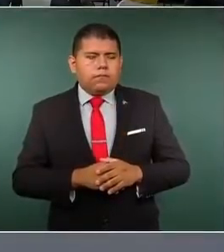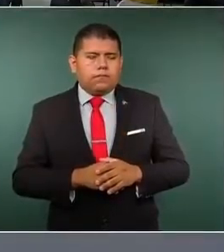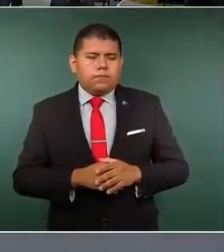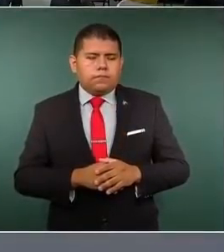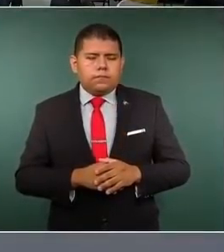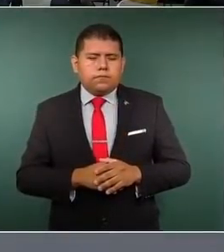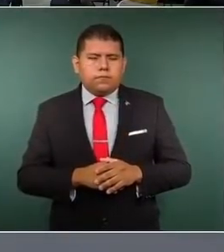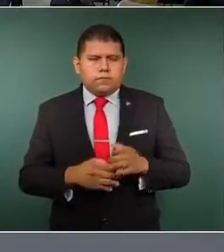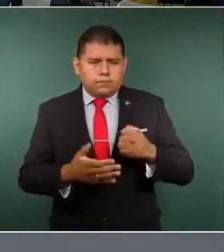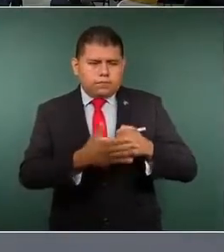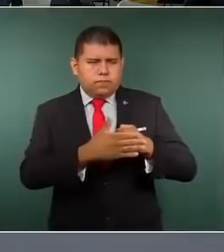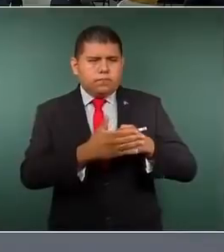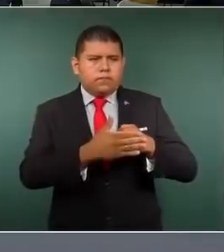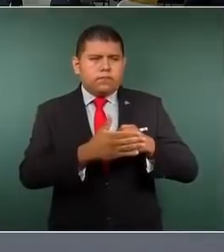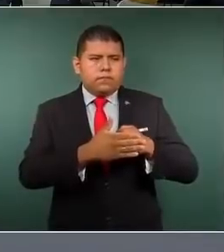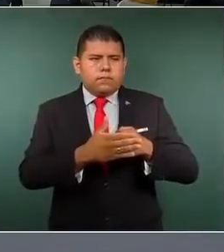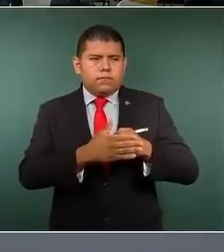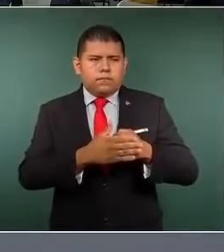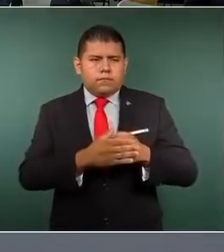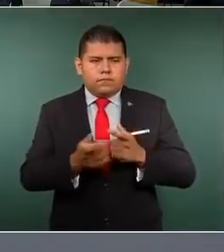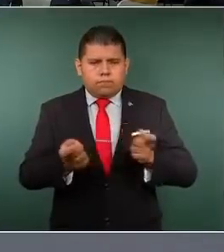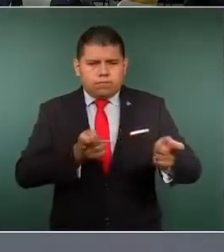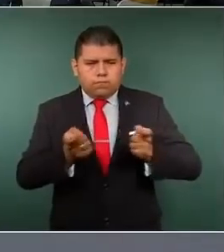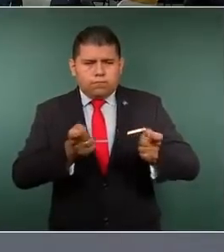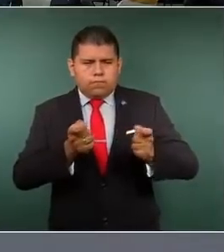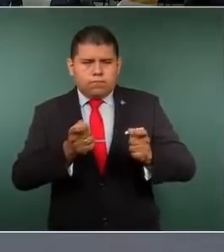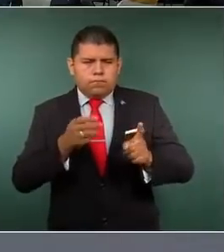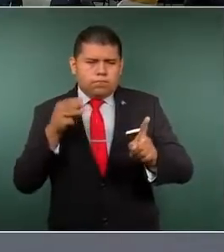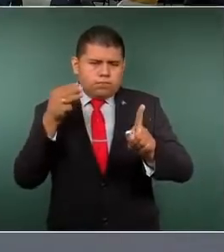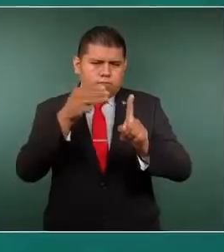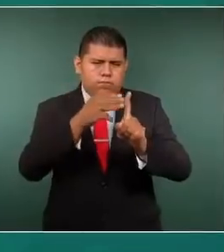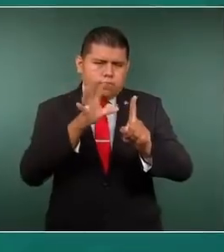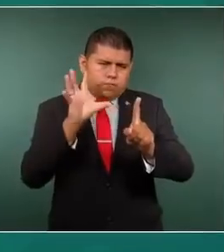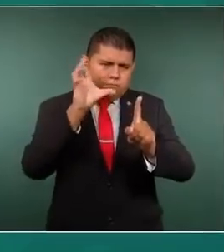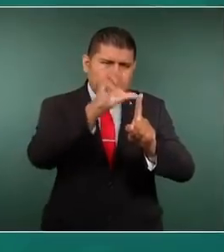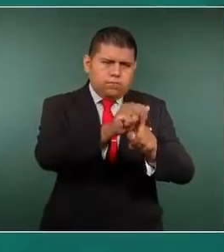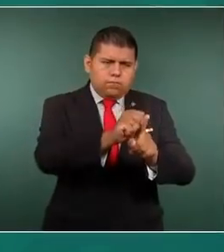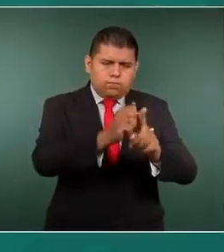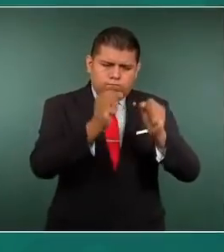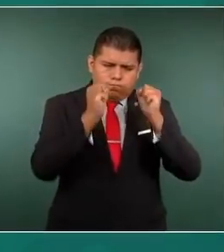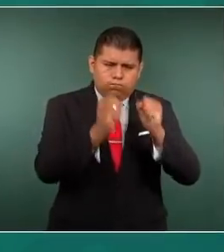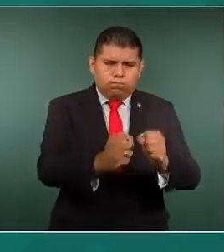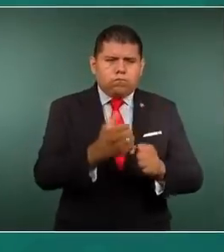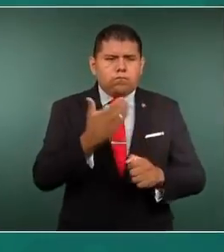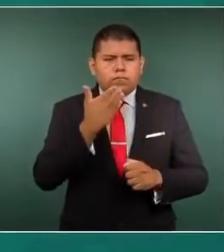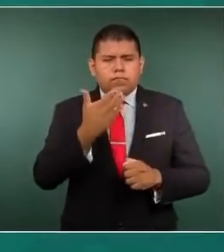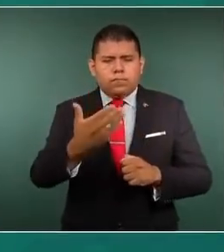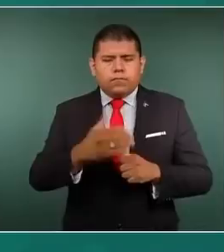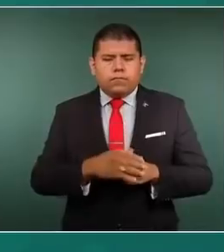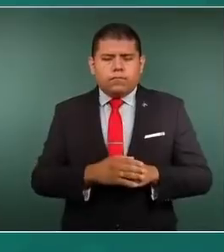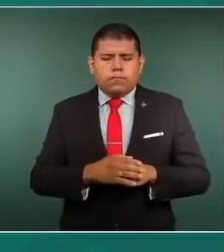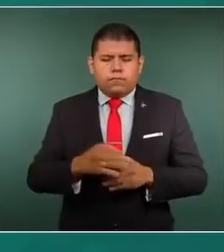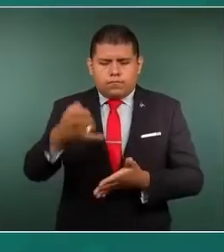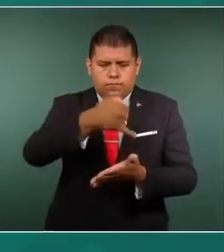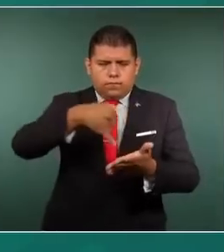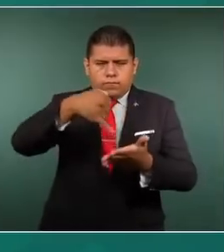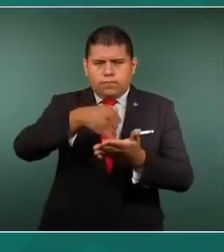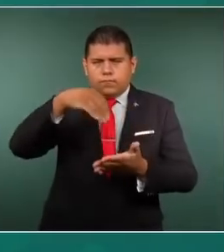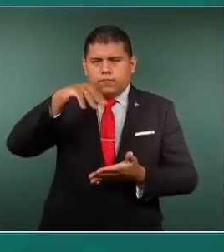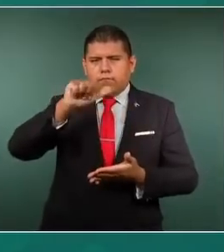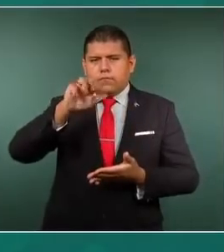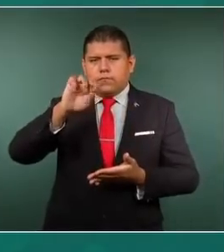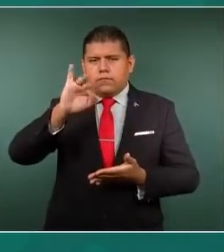qué sé materialice que se concrete que se realice lo de las islas marías